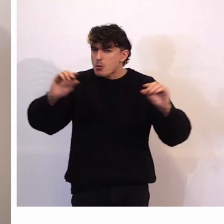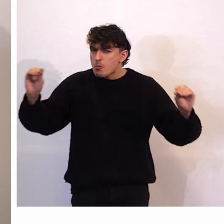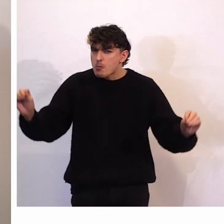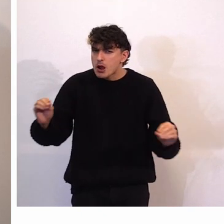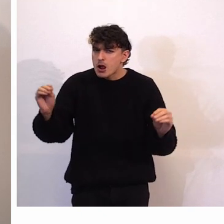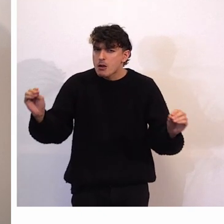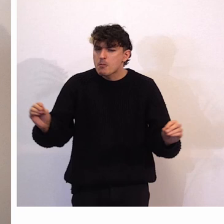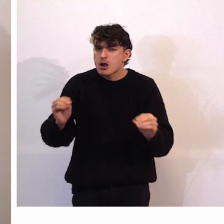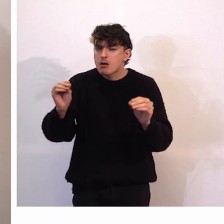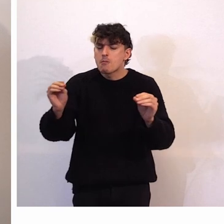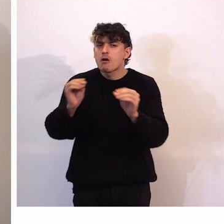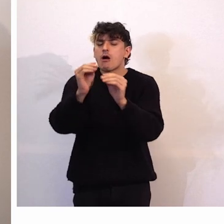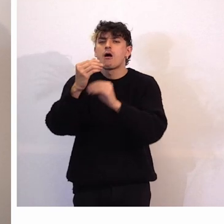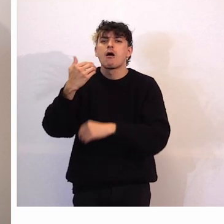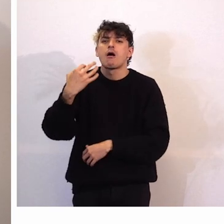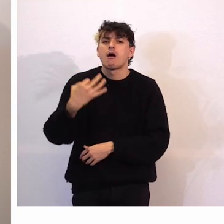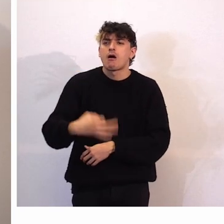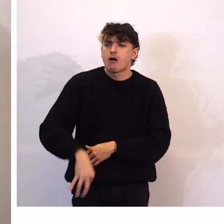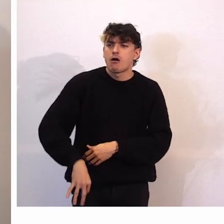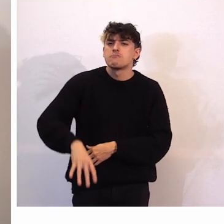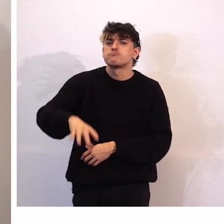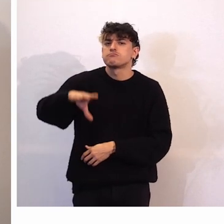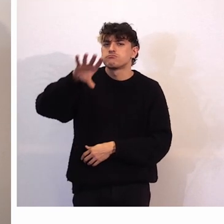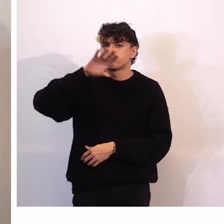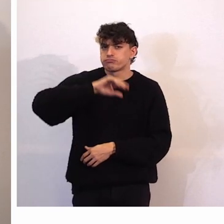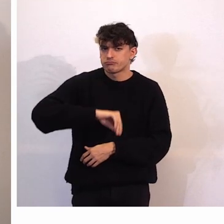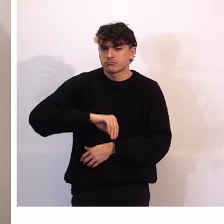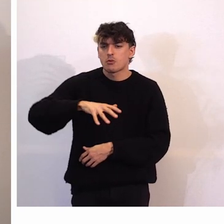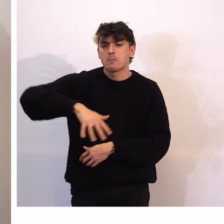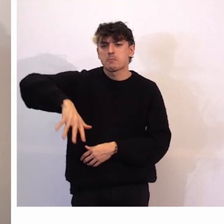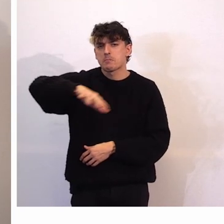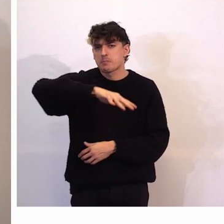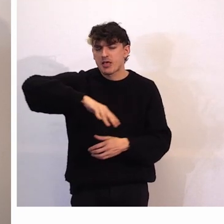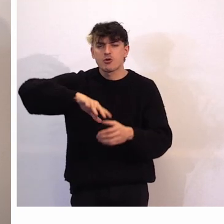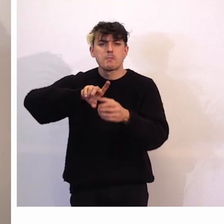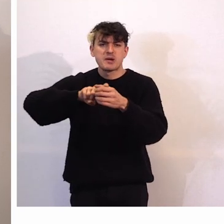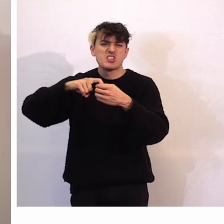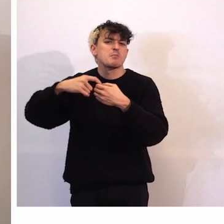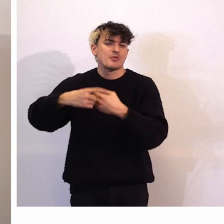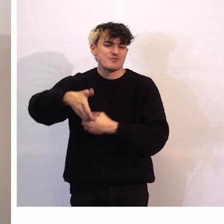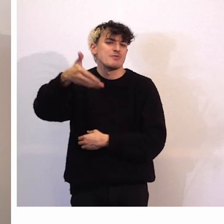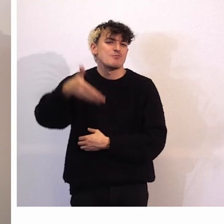fuimos comprendiendo que era un espacio de participación muy importante,